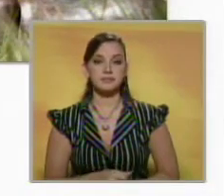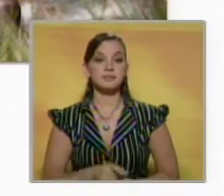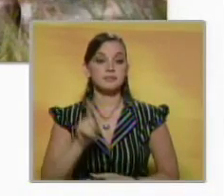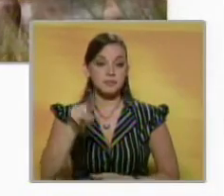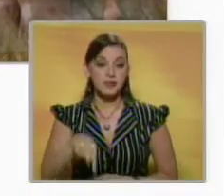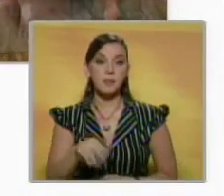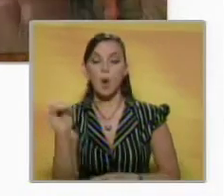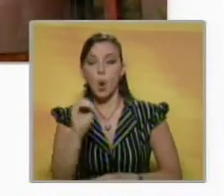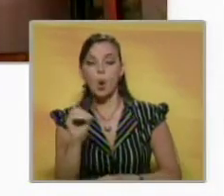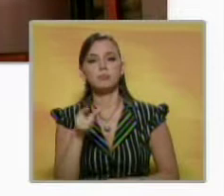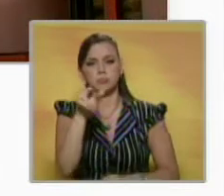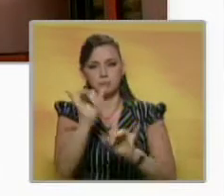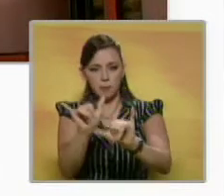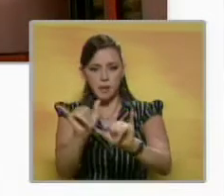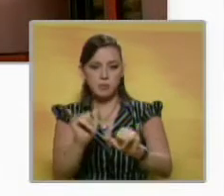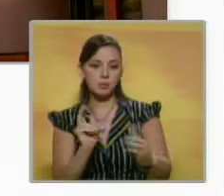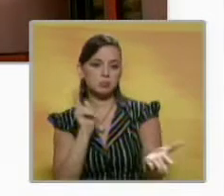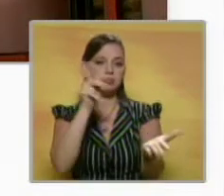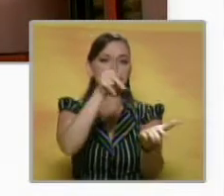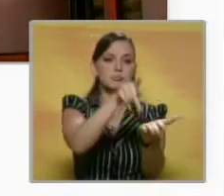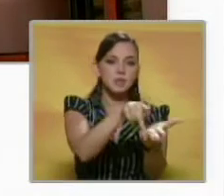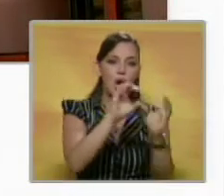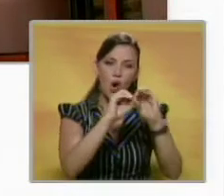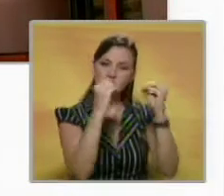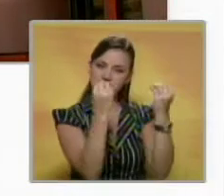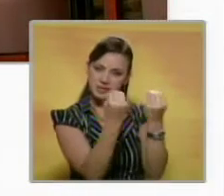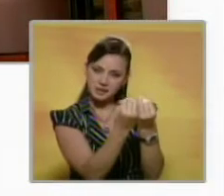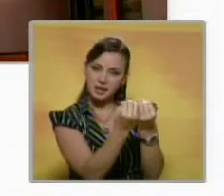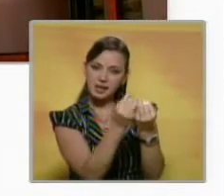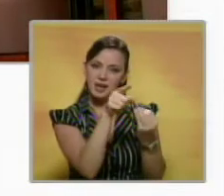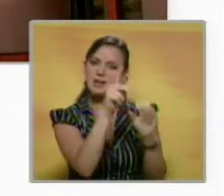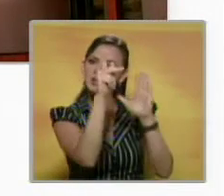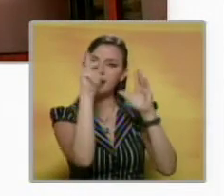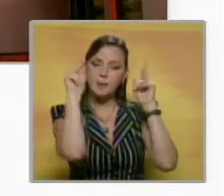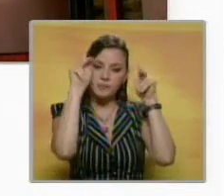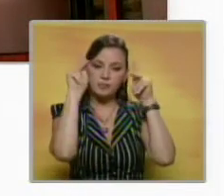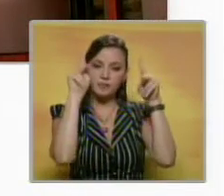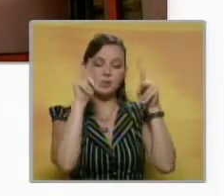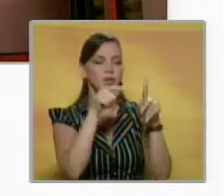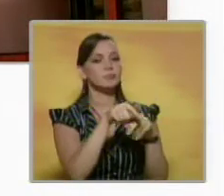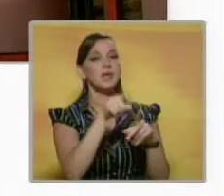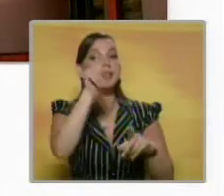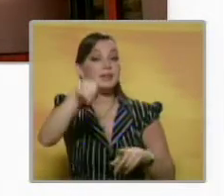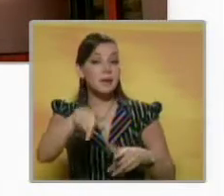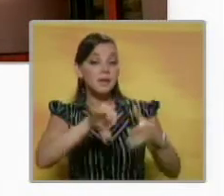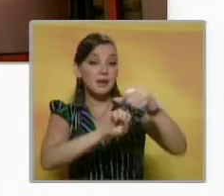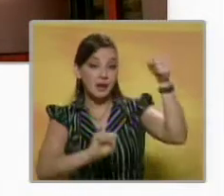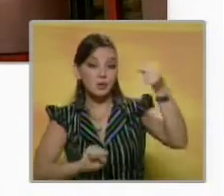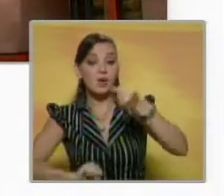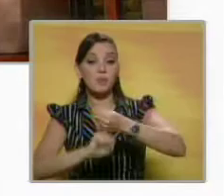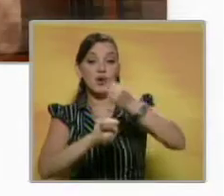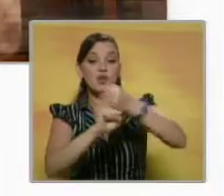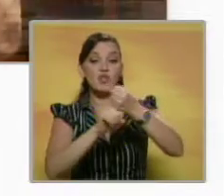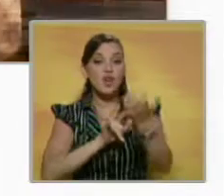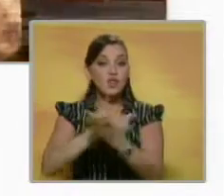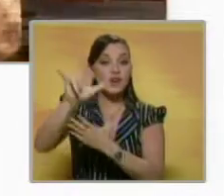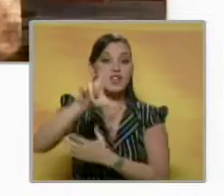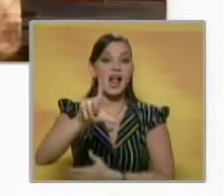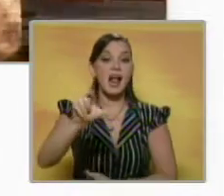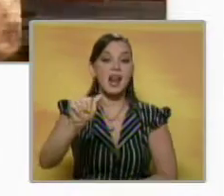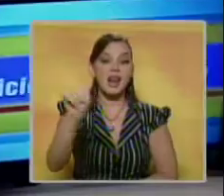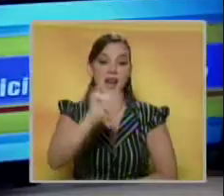dirección.pad@gmail.com o en las oficinas del programa de actualización de docentes. Este diplomado cuenta también con el patrocinio de Aerolíneas